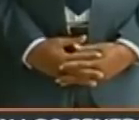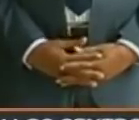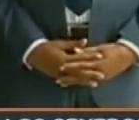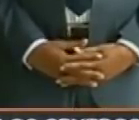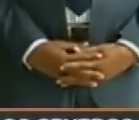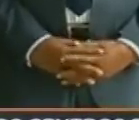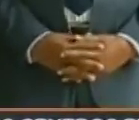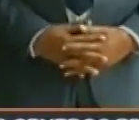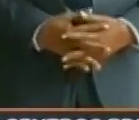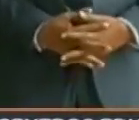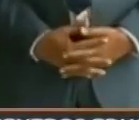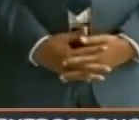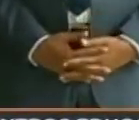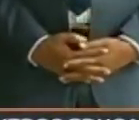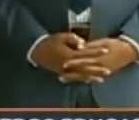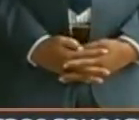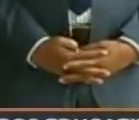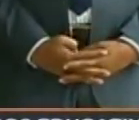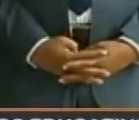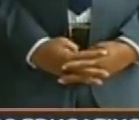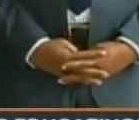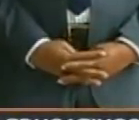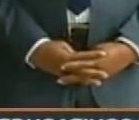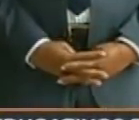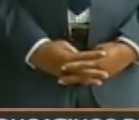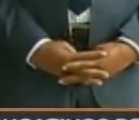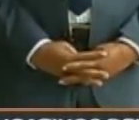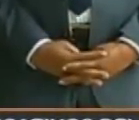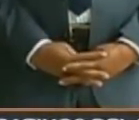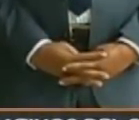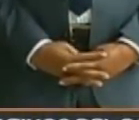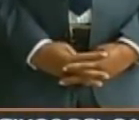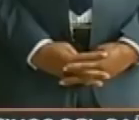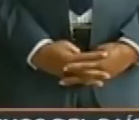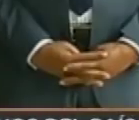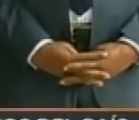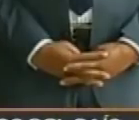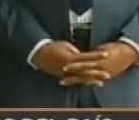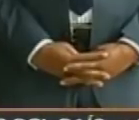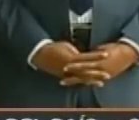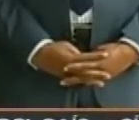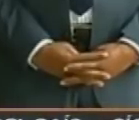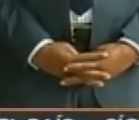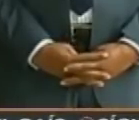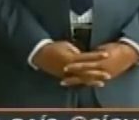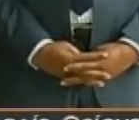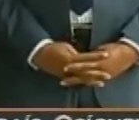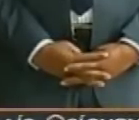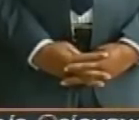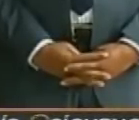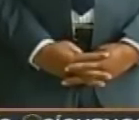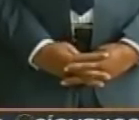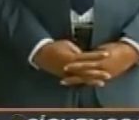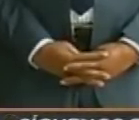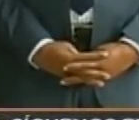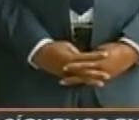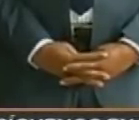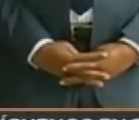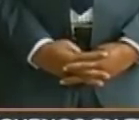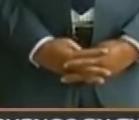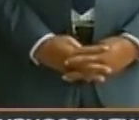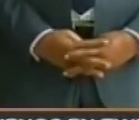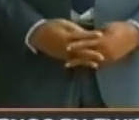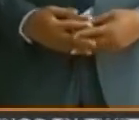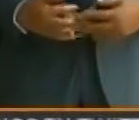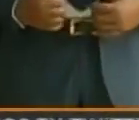general de UNICEF, María Cristina Perceval. En estos momentos ofrecerán declaraciones. Escuchemos de inmediato. Sí, bueno, muchas